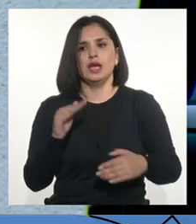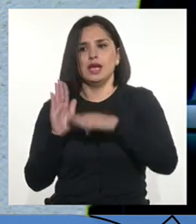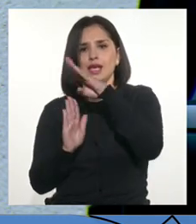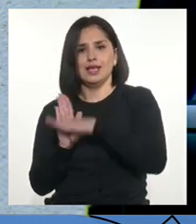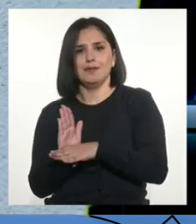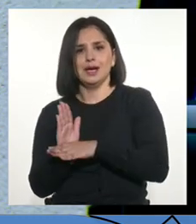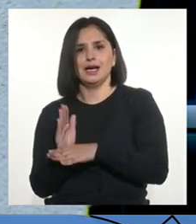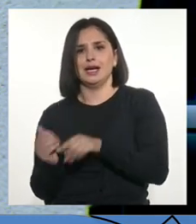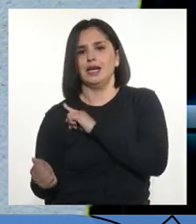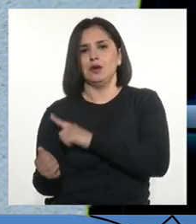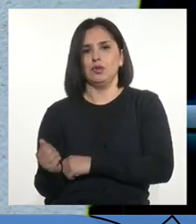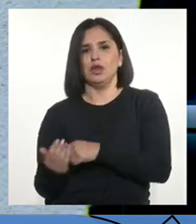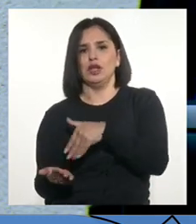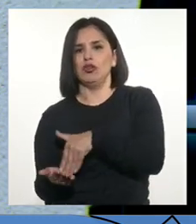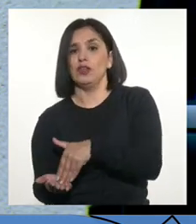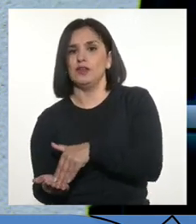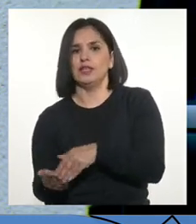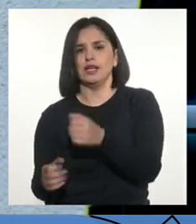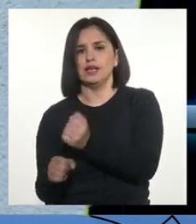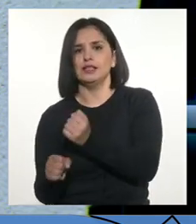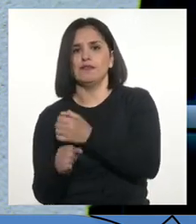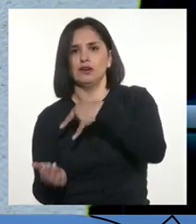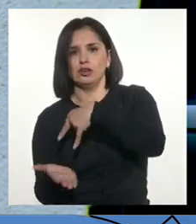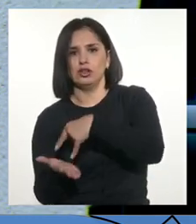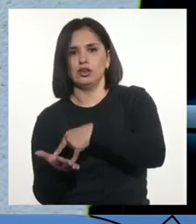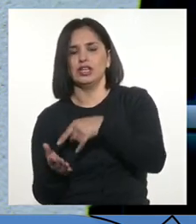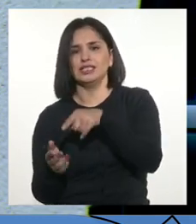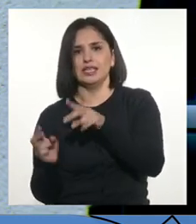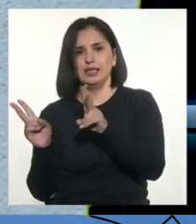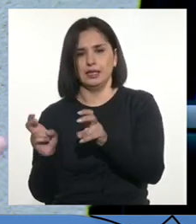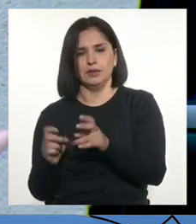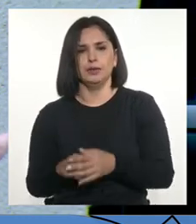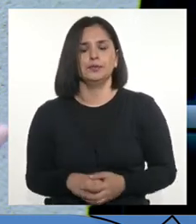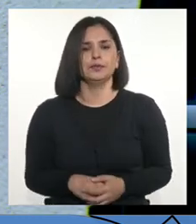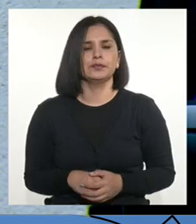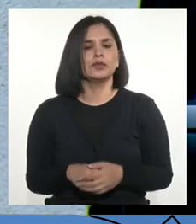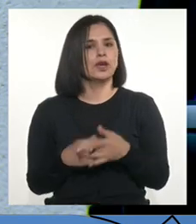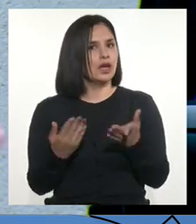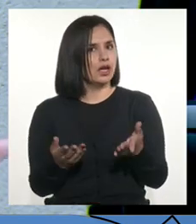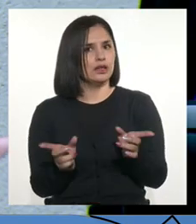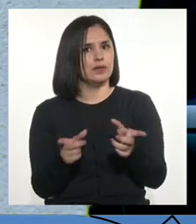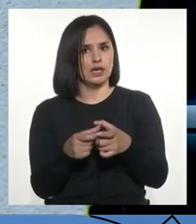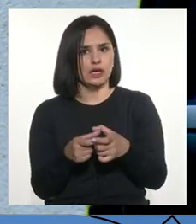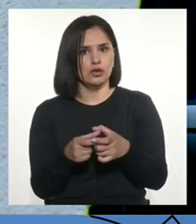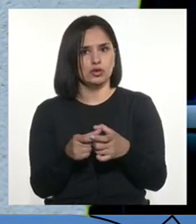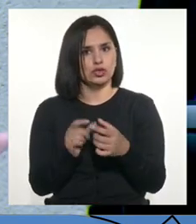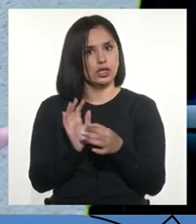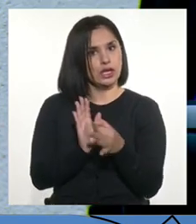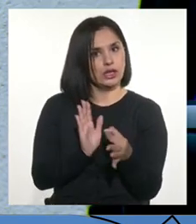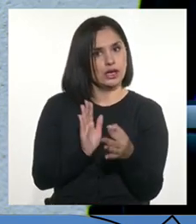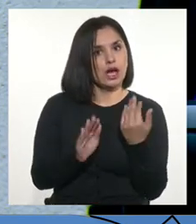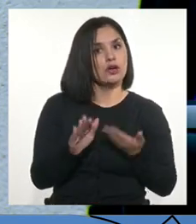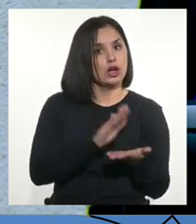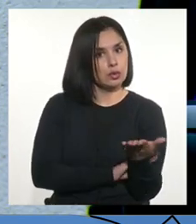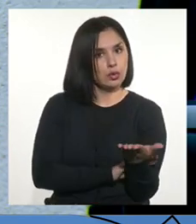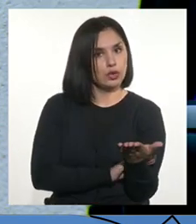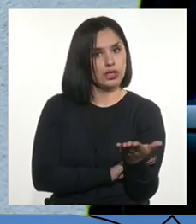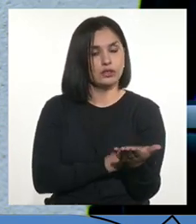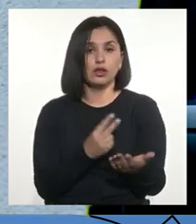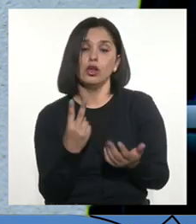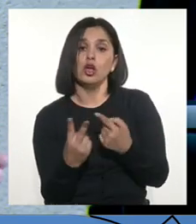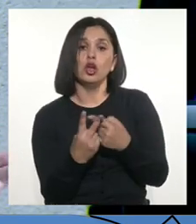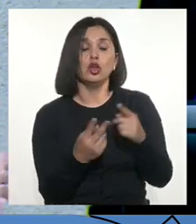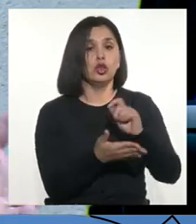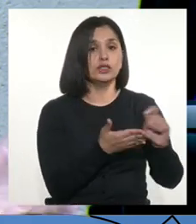congreso en la iniciativa respecto a esta materia creo que el hecho de que la comisión que defina esto haga la propuesta sea los dos secretarios